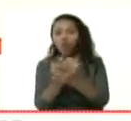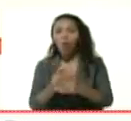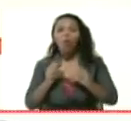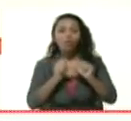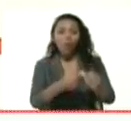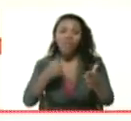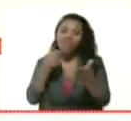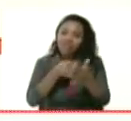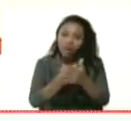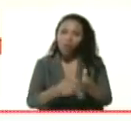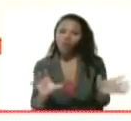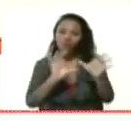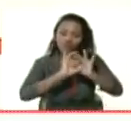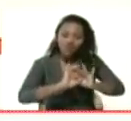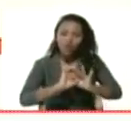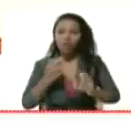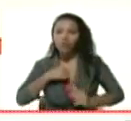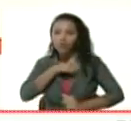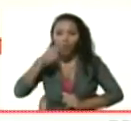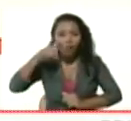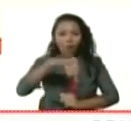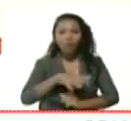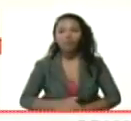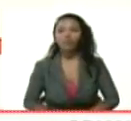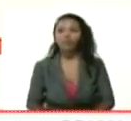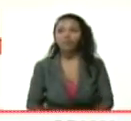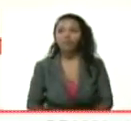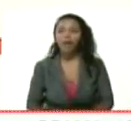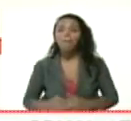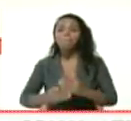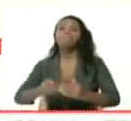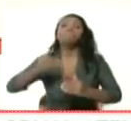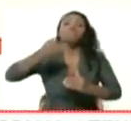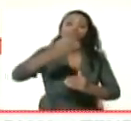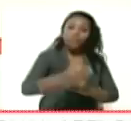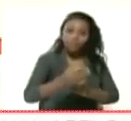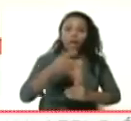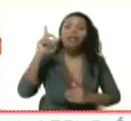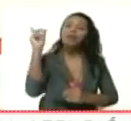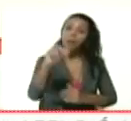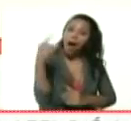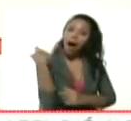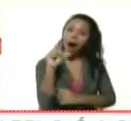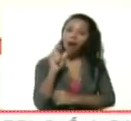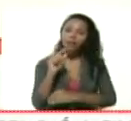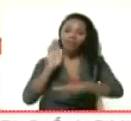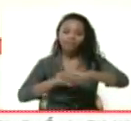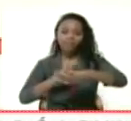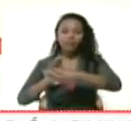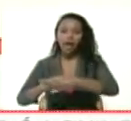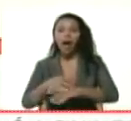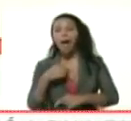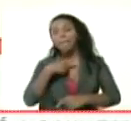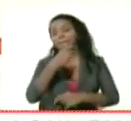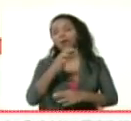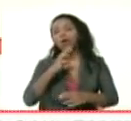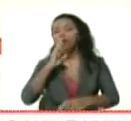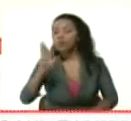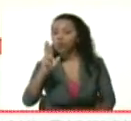unión de nuestros pueblos. Luego también tenemos que anunciarle al país los resultados del proceso